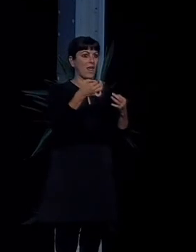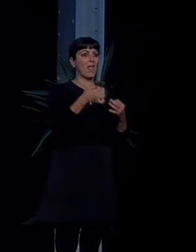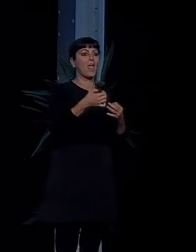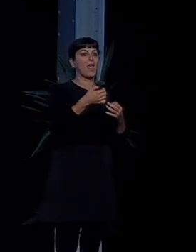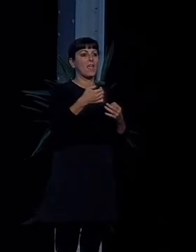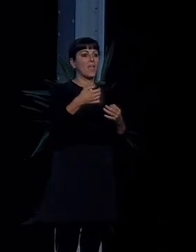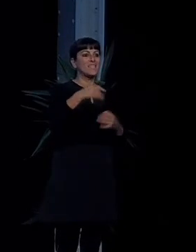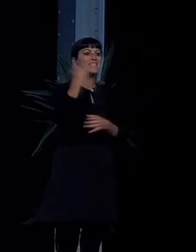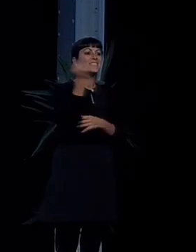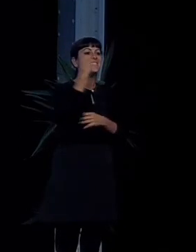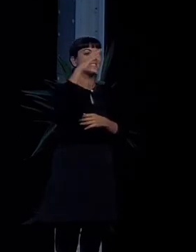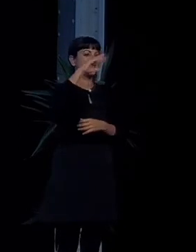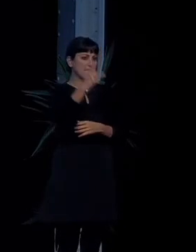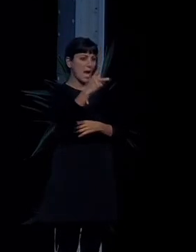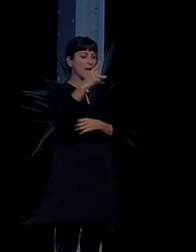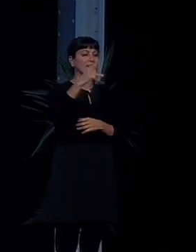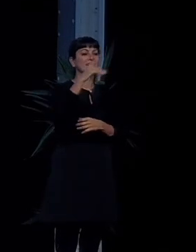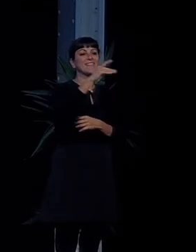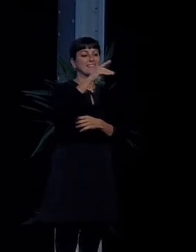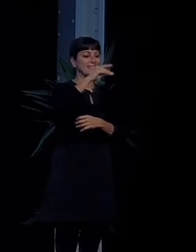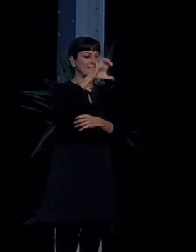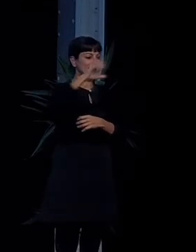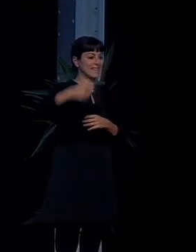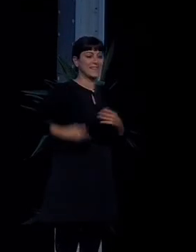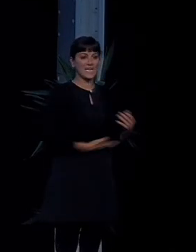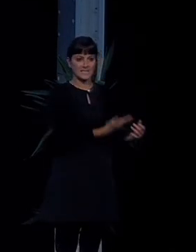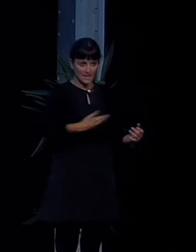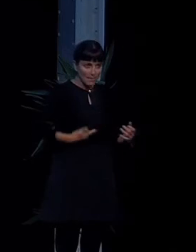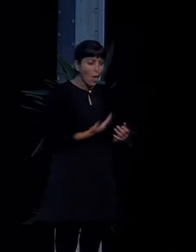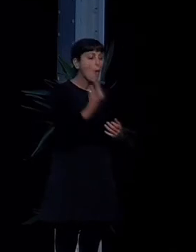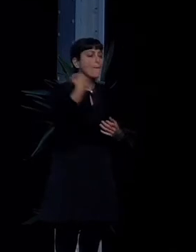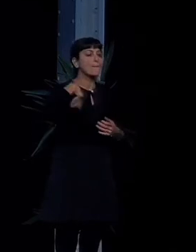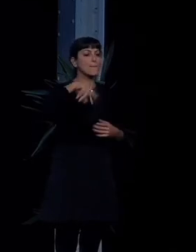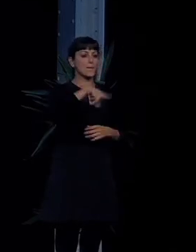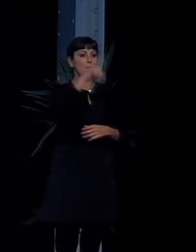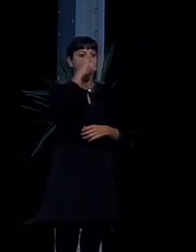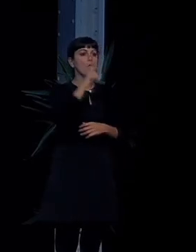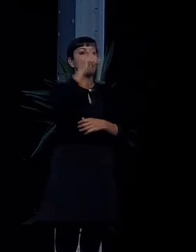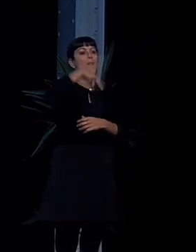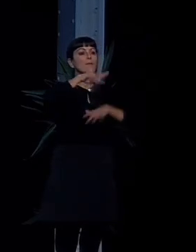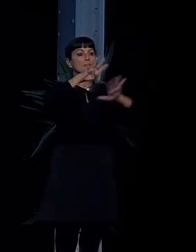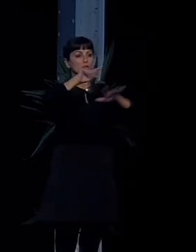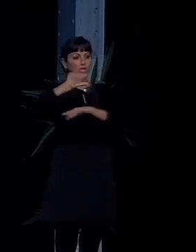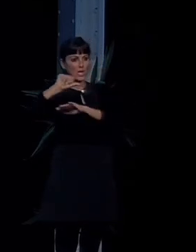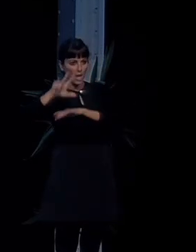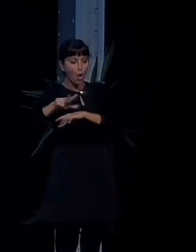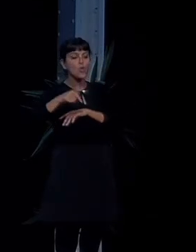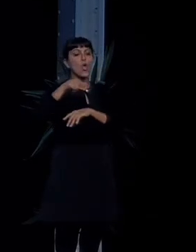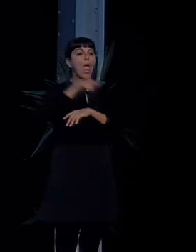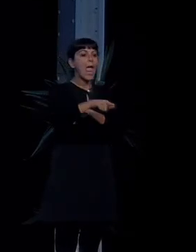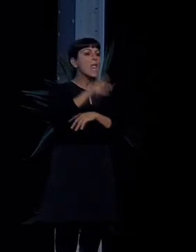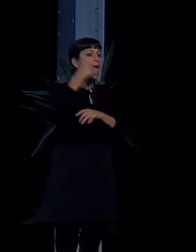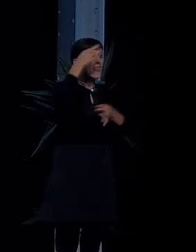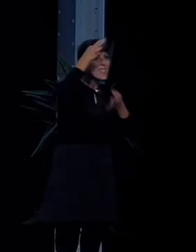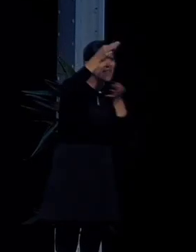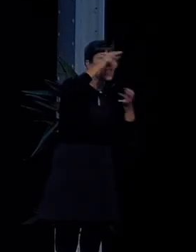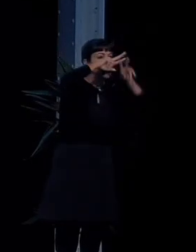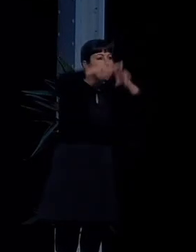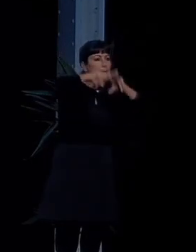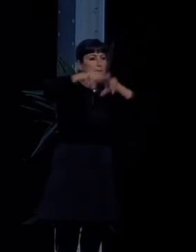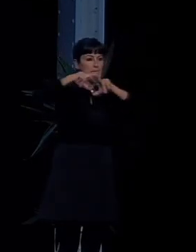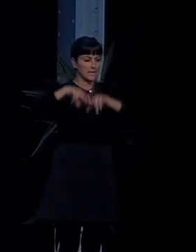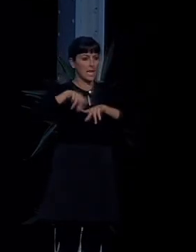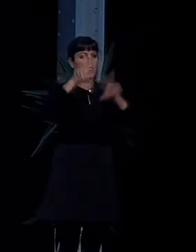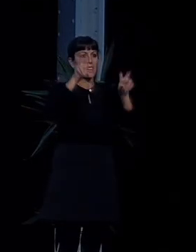1888. No se va a fijar en lo terrorífico de los crímenes, no se va a fijar en los detalles terroríficos que se contaron